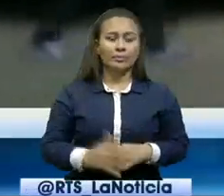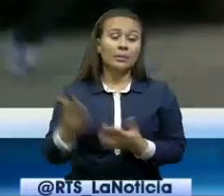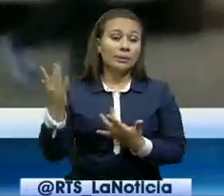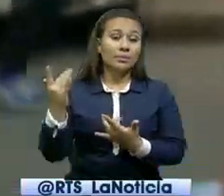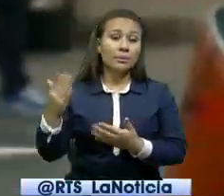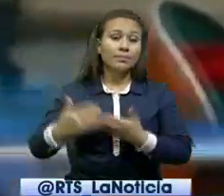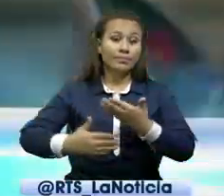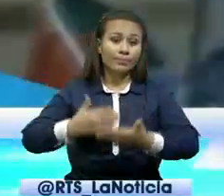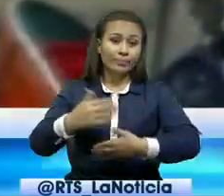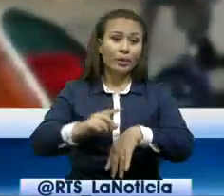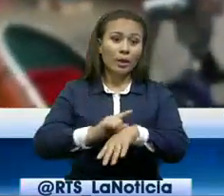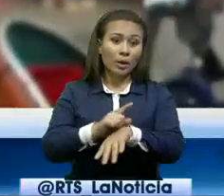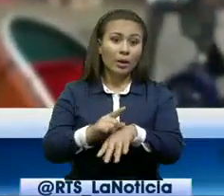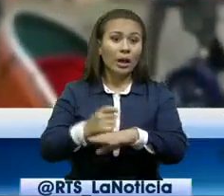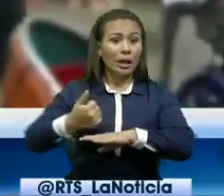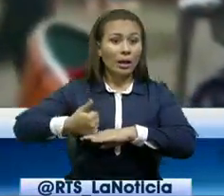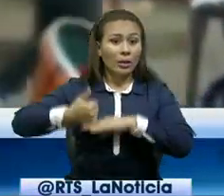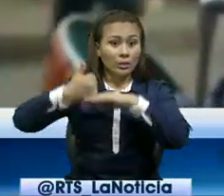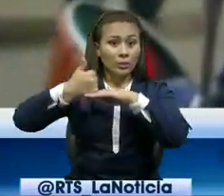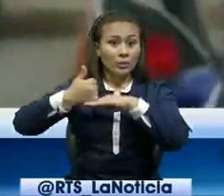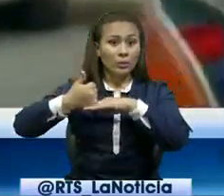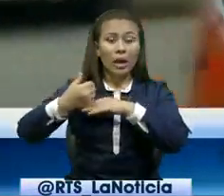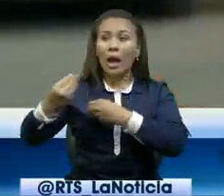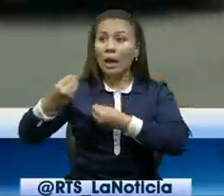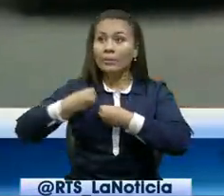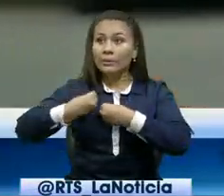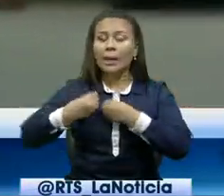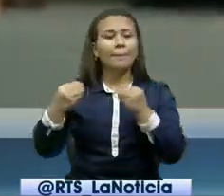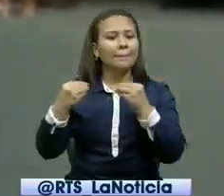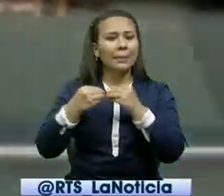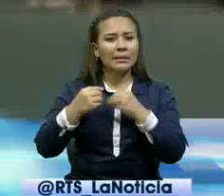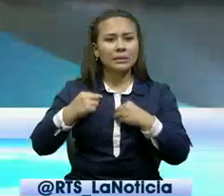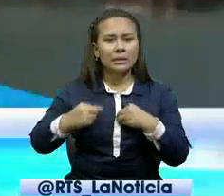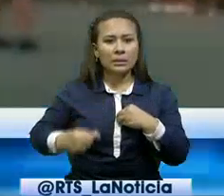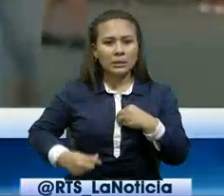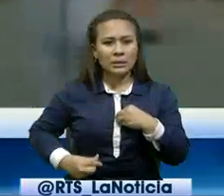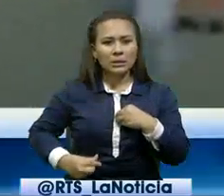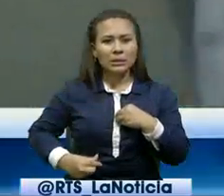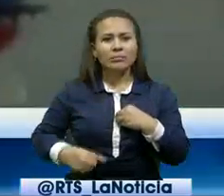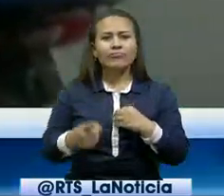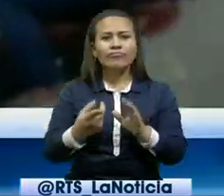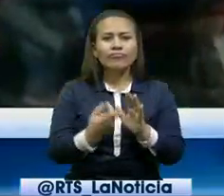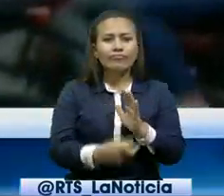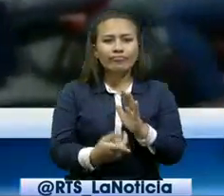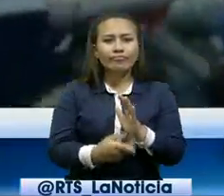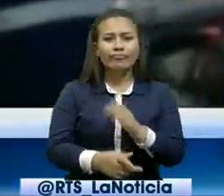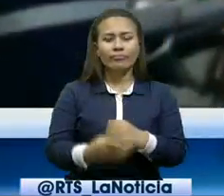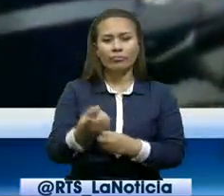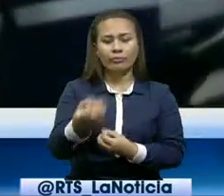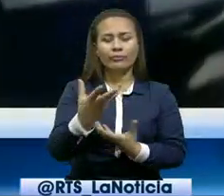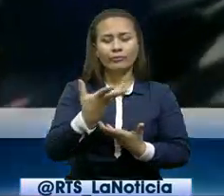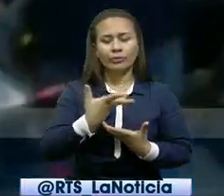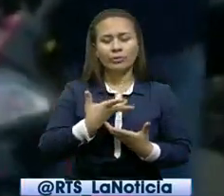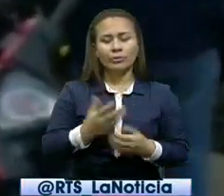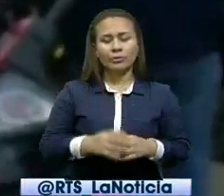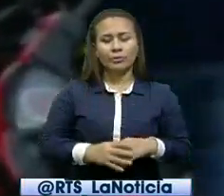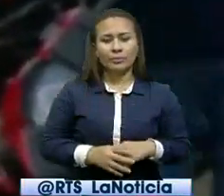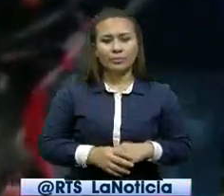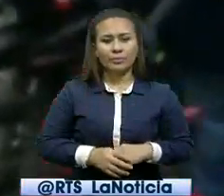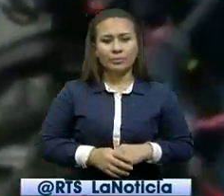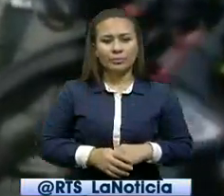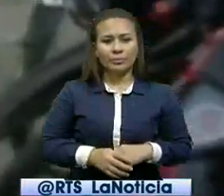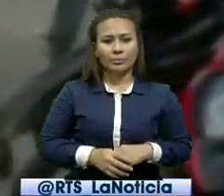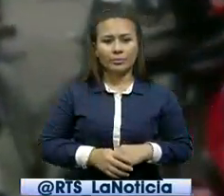próximas horas las autoridades ofrezcan mayores detalles del caso. Informó